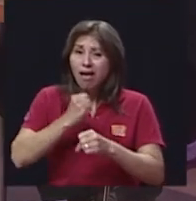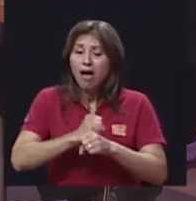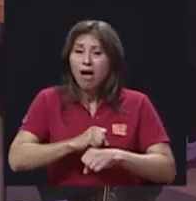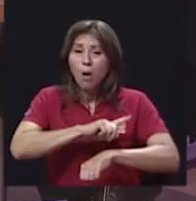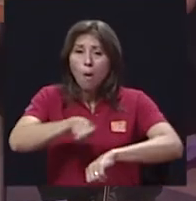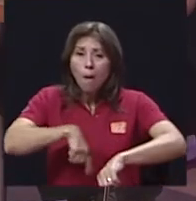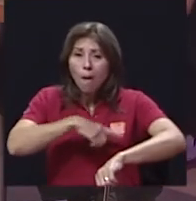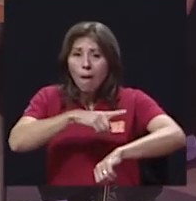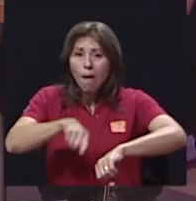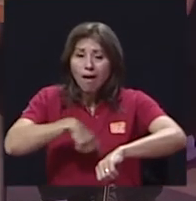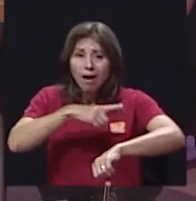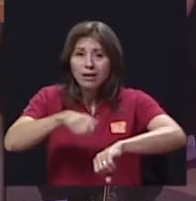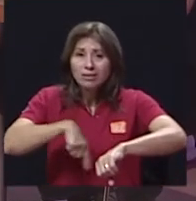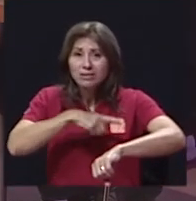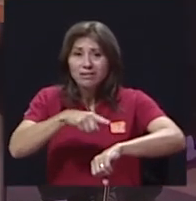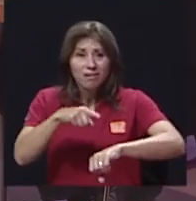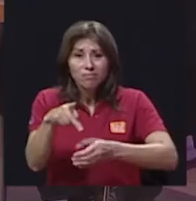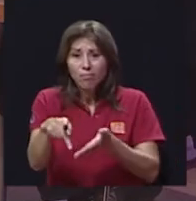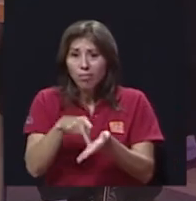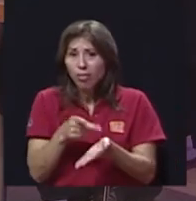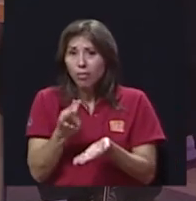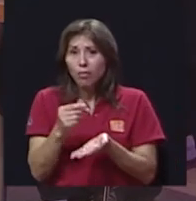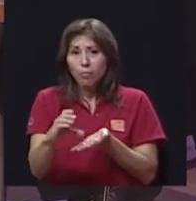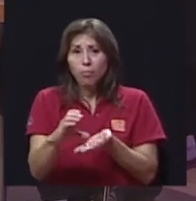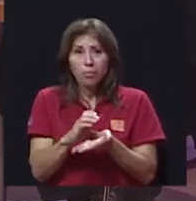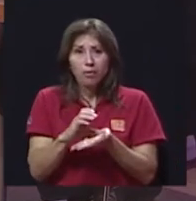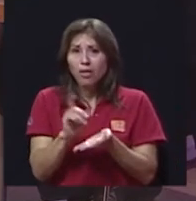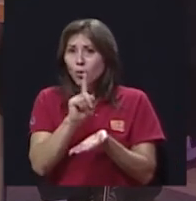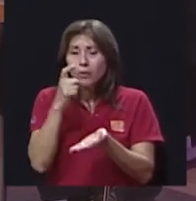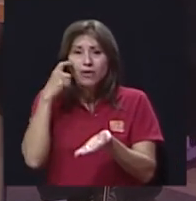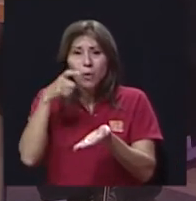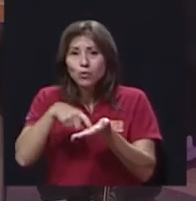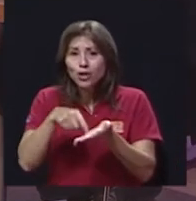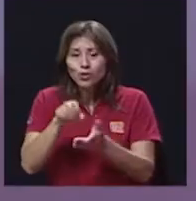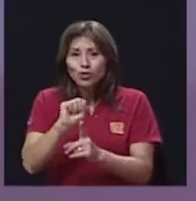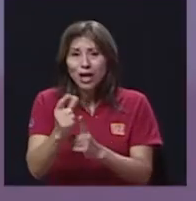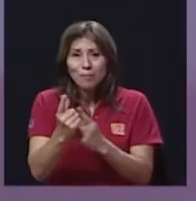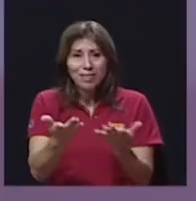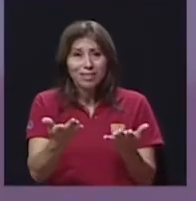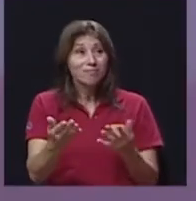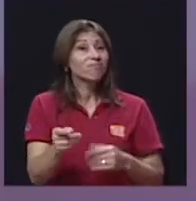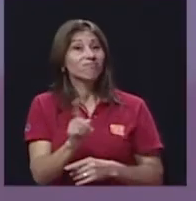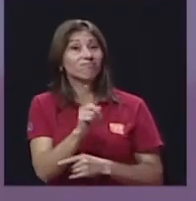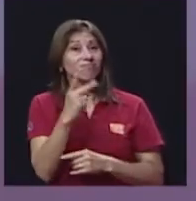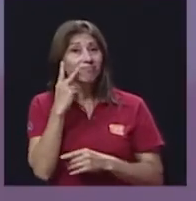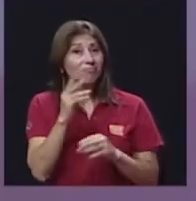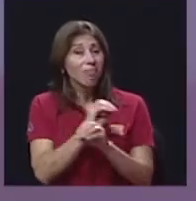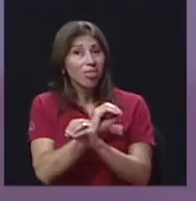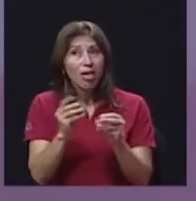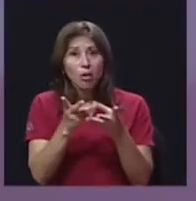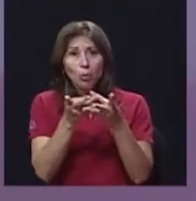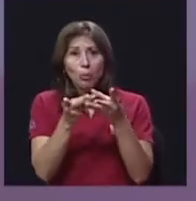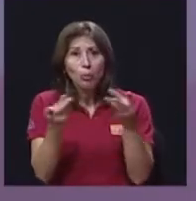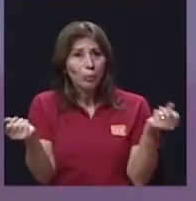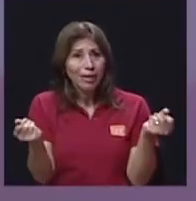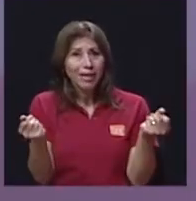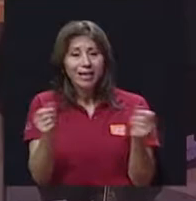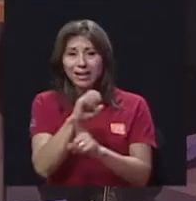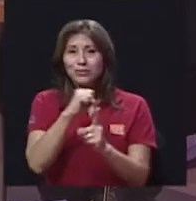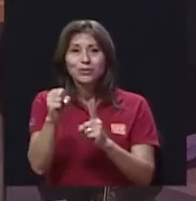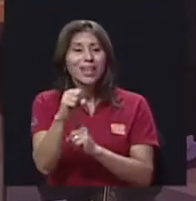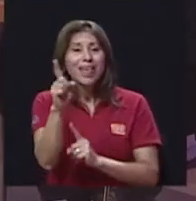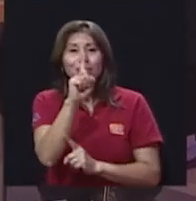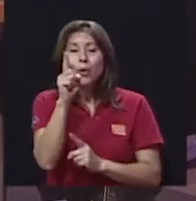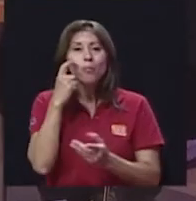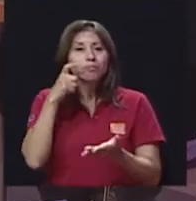eso no sea ni remunerado ni reconocido socialmente o invisible donde mentalmente invisibilizada por la sociedad y al mismo tiempo